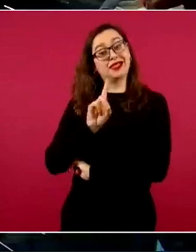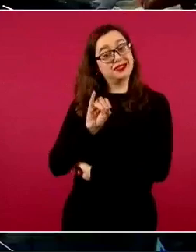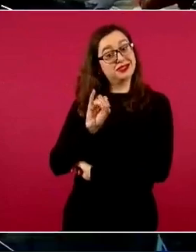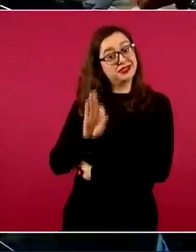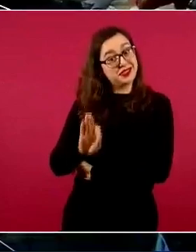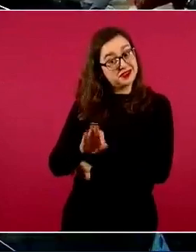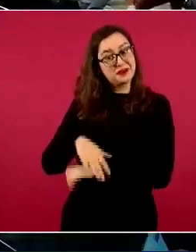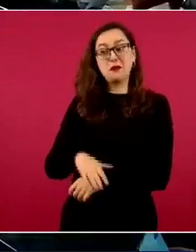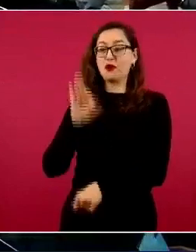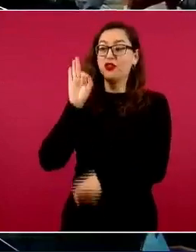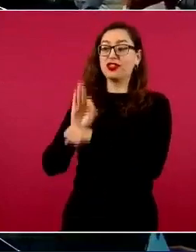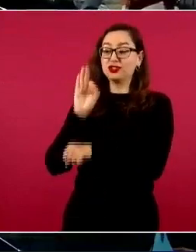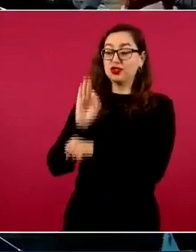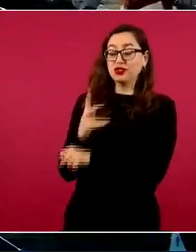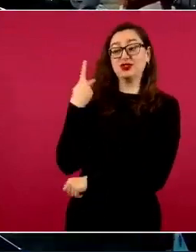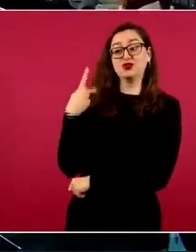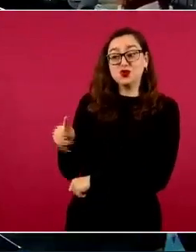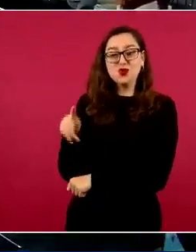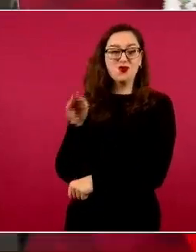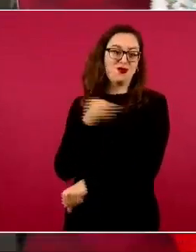Para la protección de la familia.